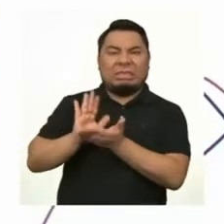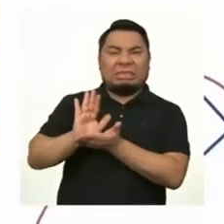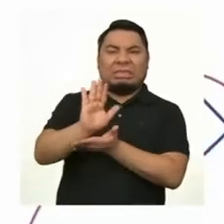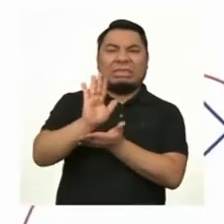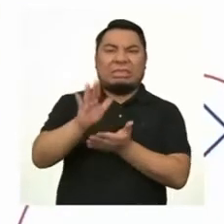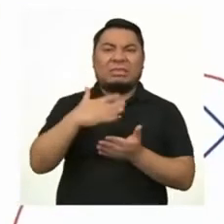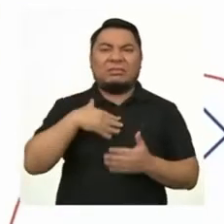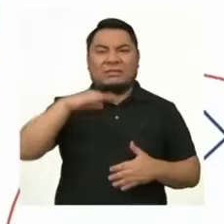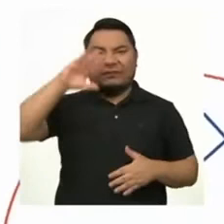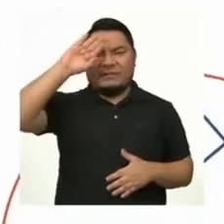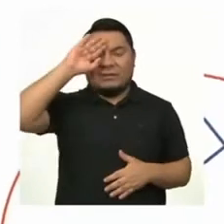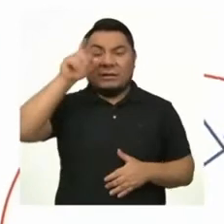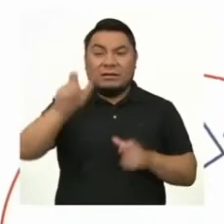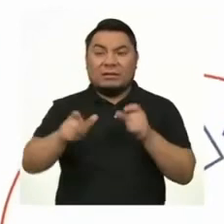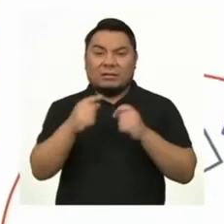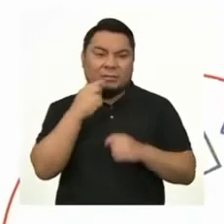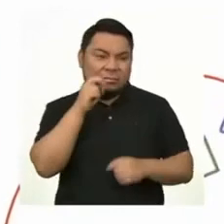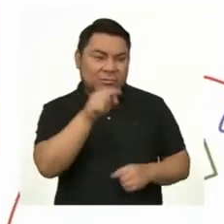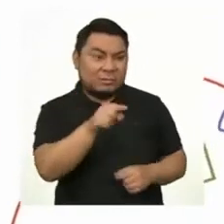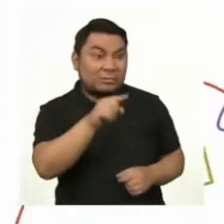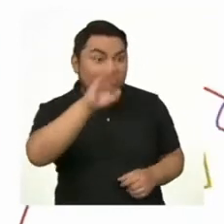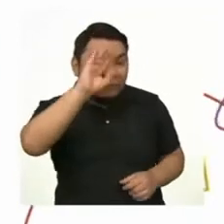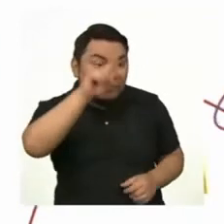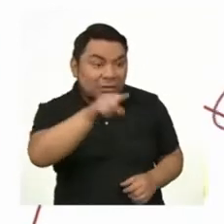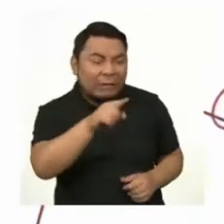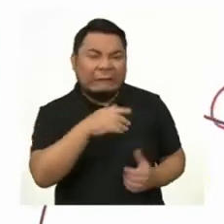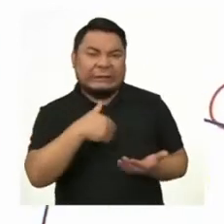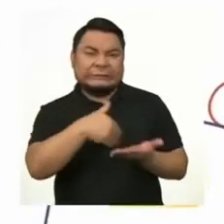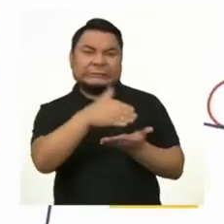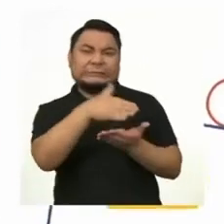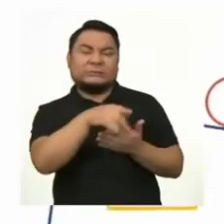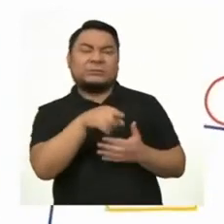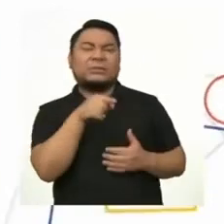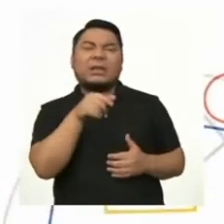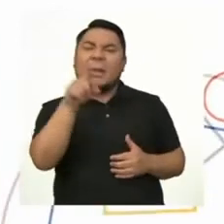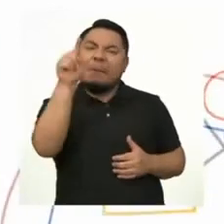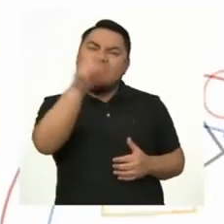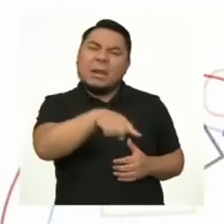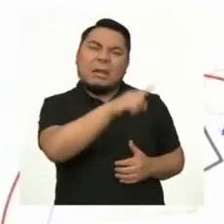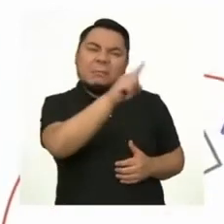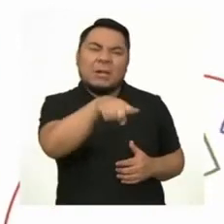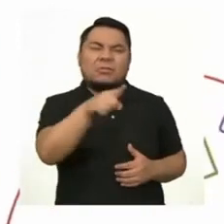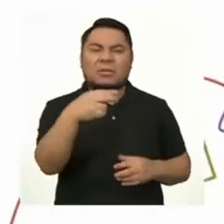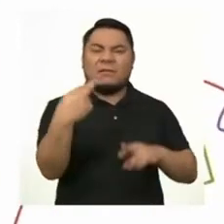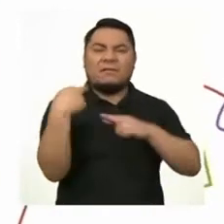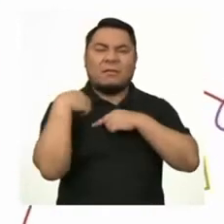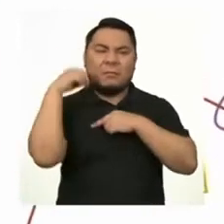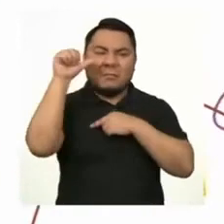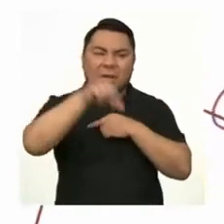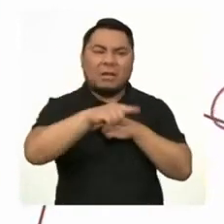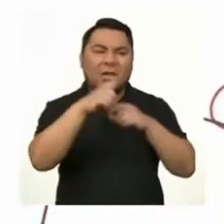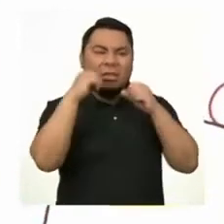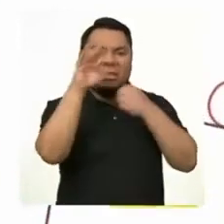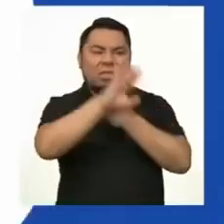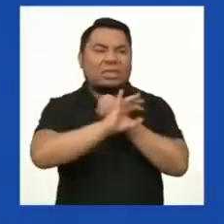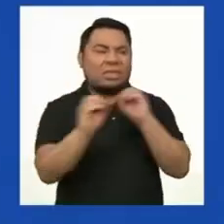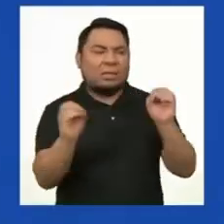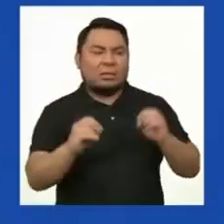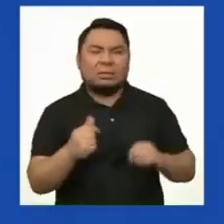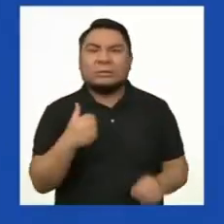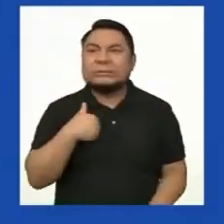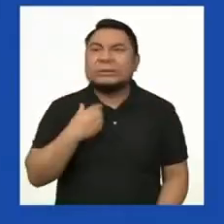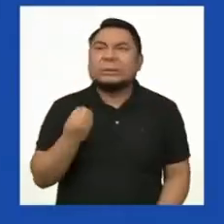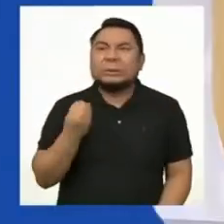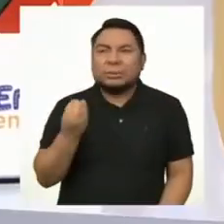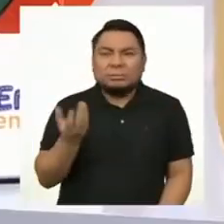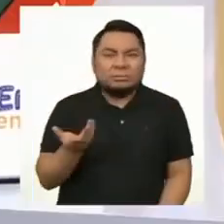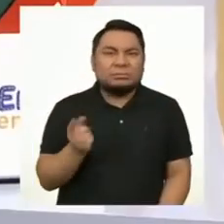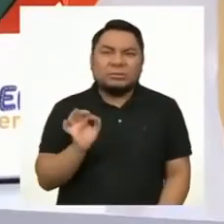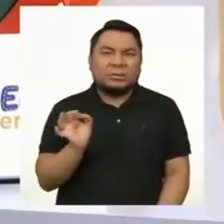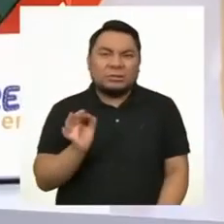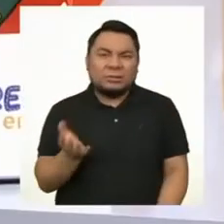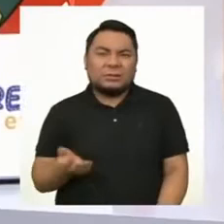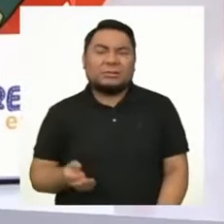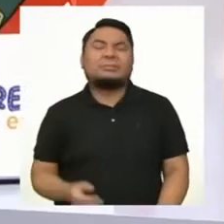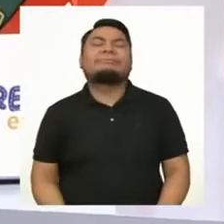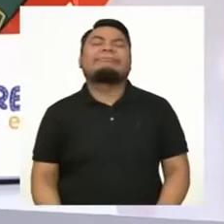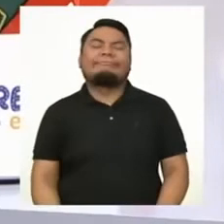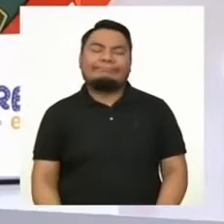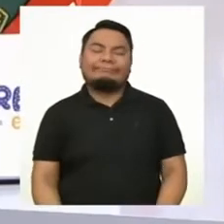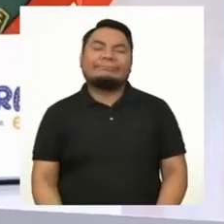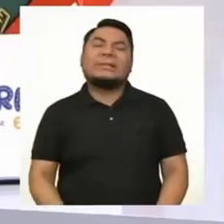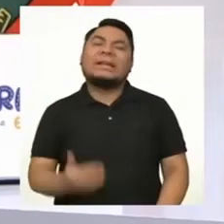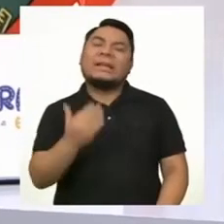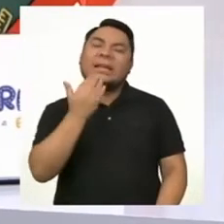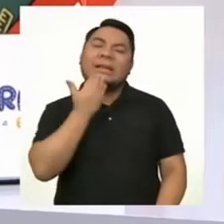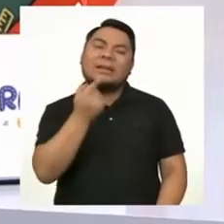La gente me decía, seguro fueron irresponsables. Y yo no creo eso. Gracias, Raúl,